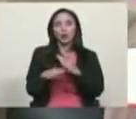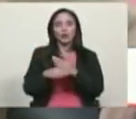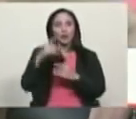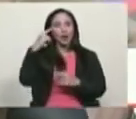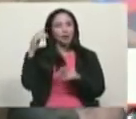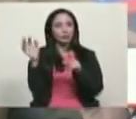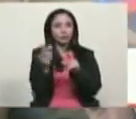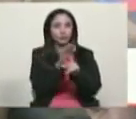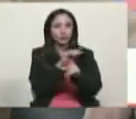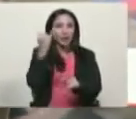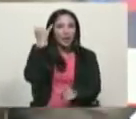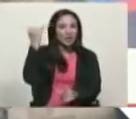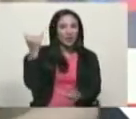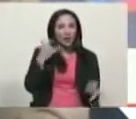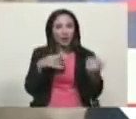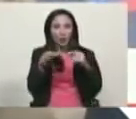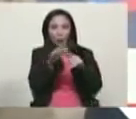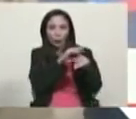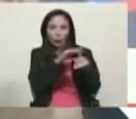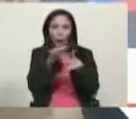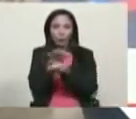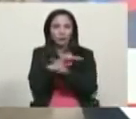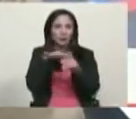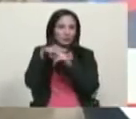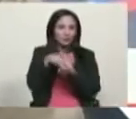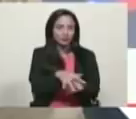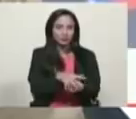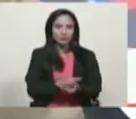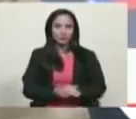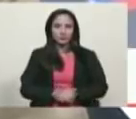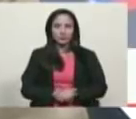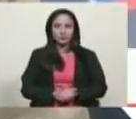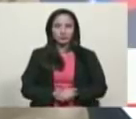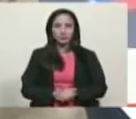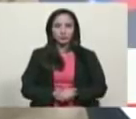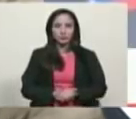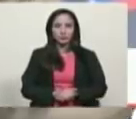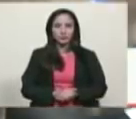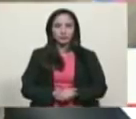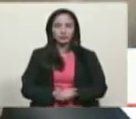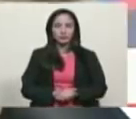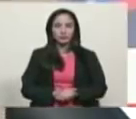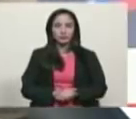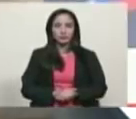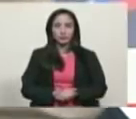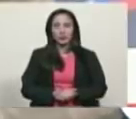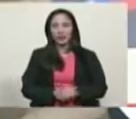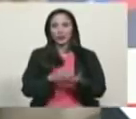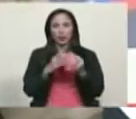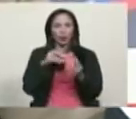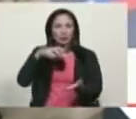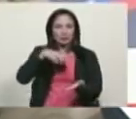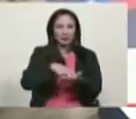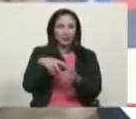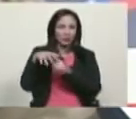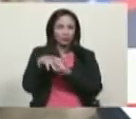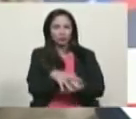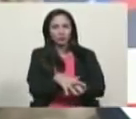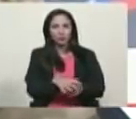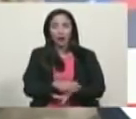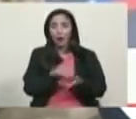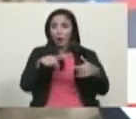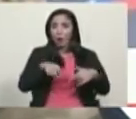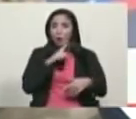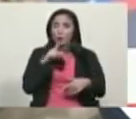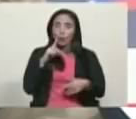de oscurantismo, de sometimiento, de esclavismo de todas estas tierras que hoy llamamos